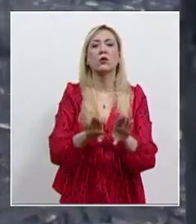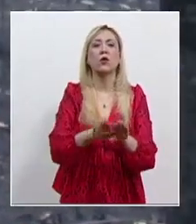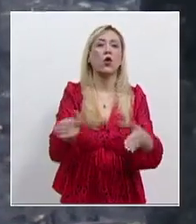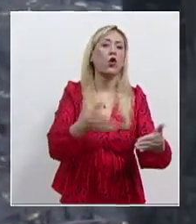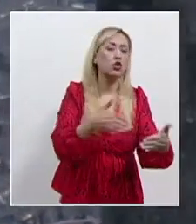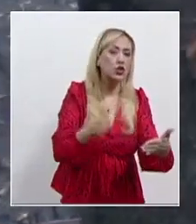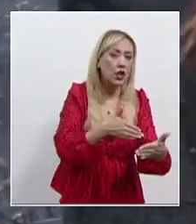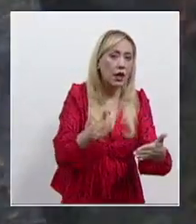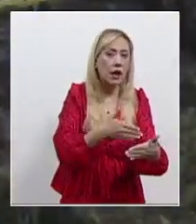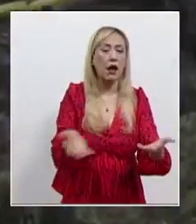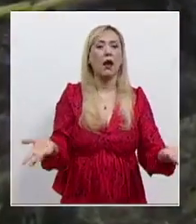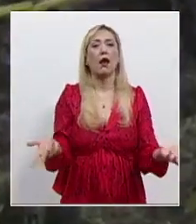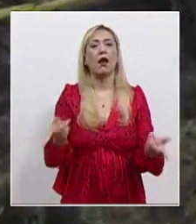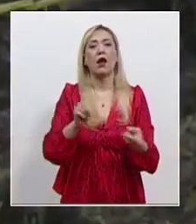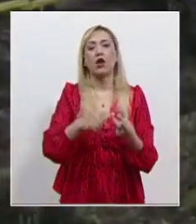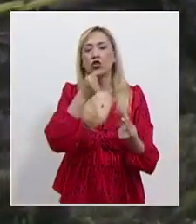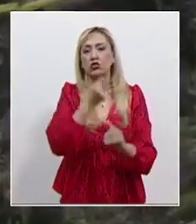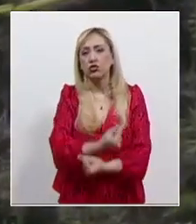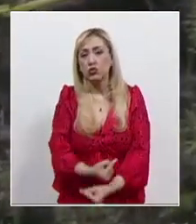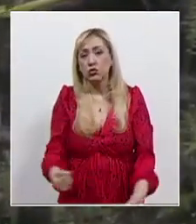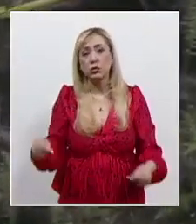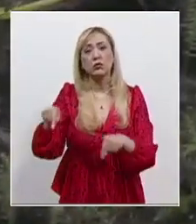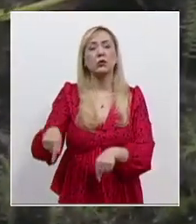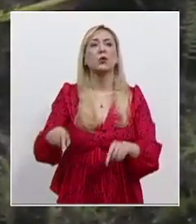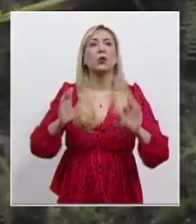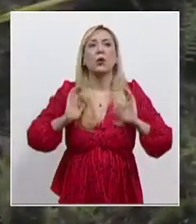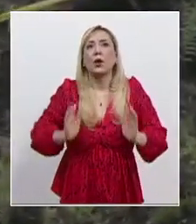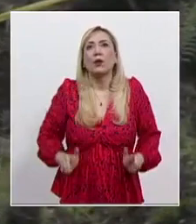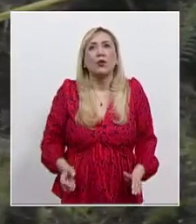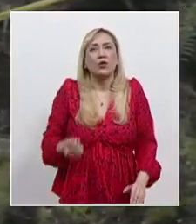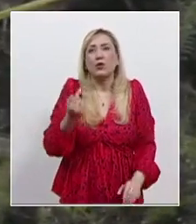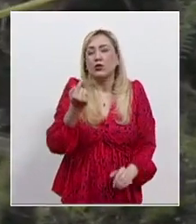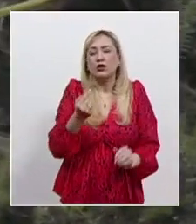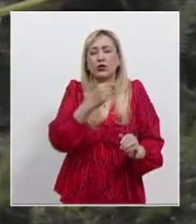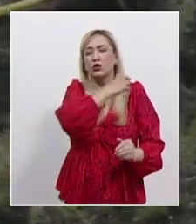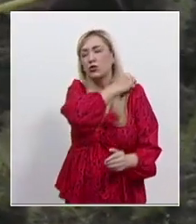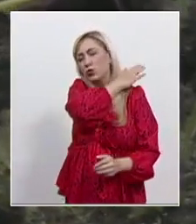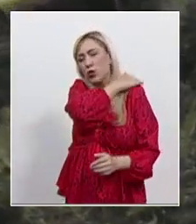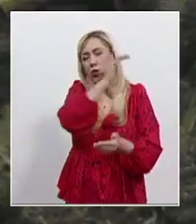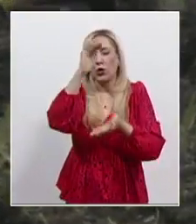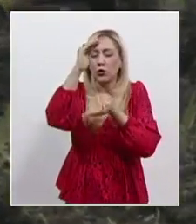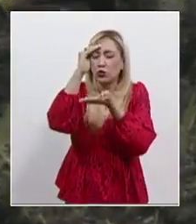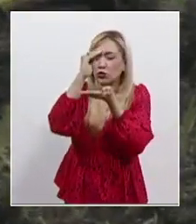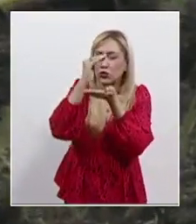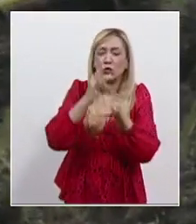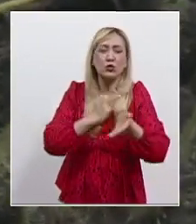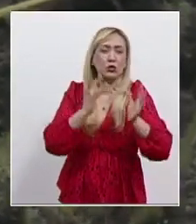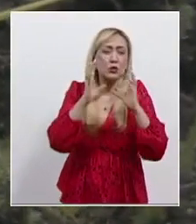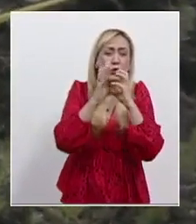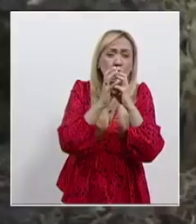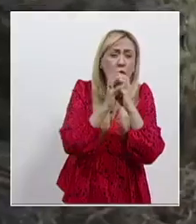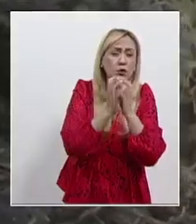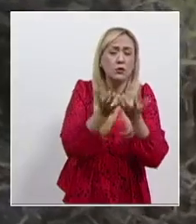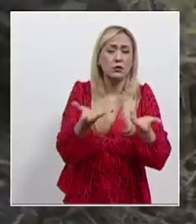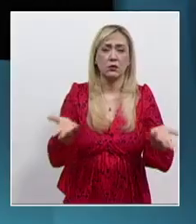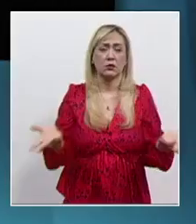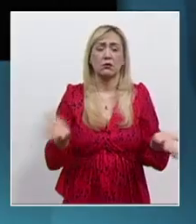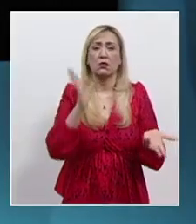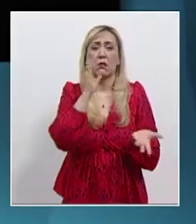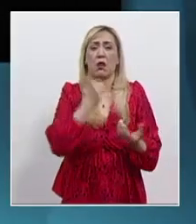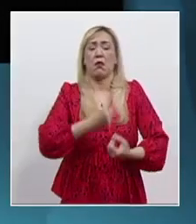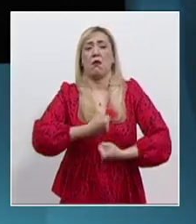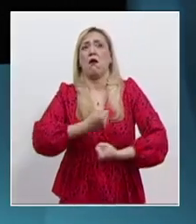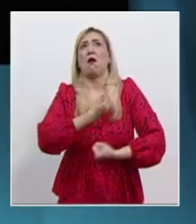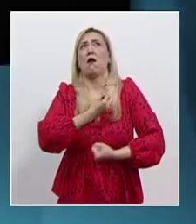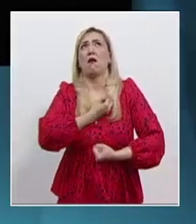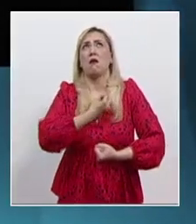cocina, y sobre las infancias, ya que su cuerpo está en desarrollo. La ONU señala que los estados deben adoptar medidas como vigilar la calidad